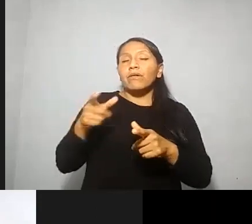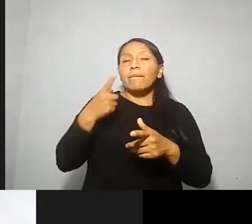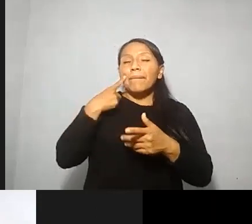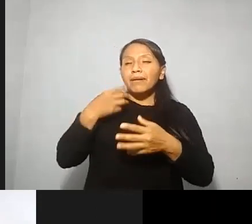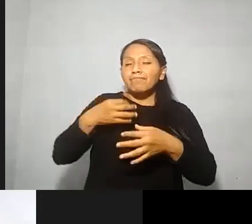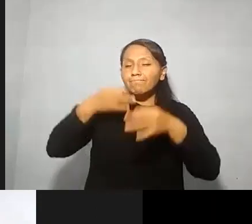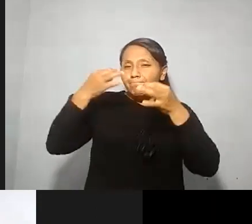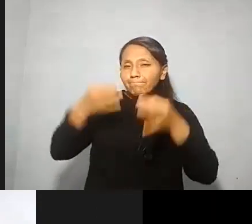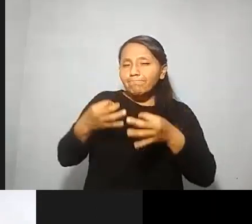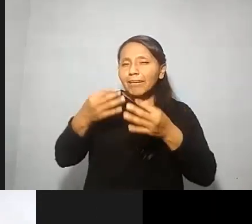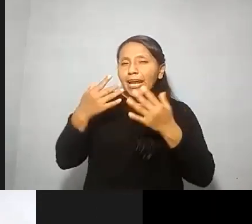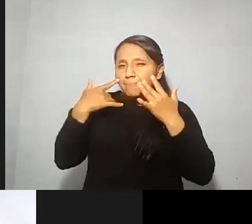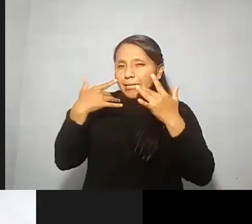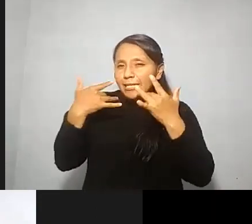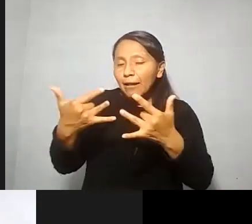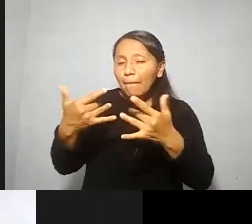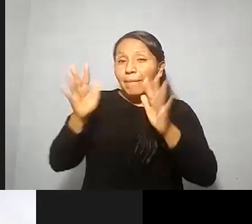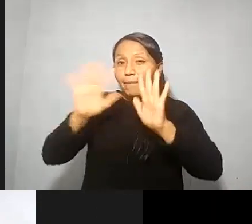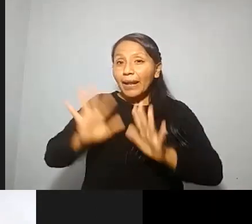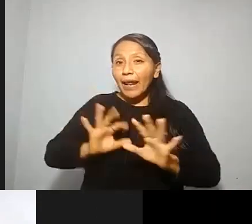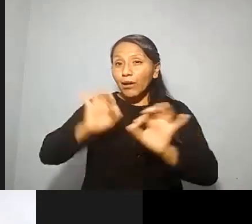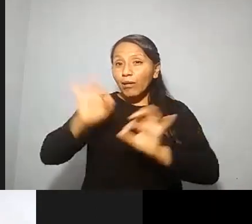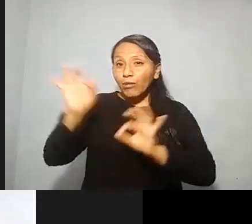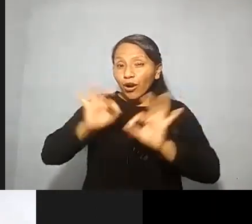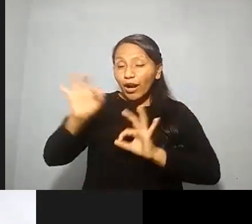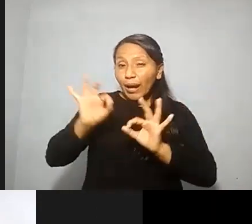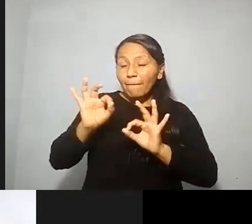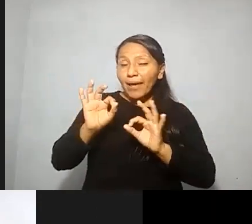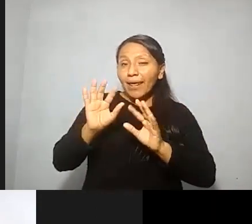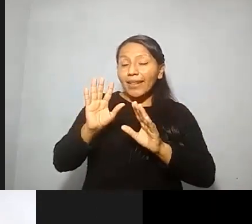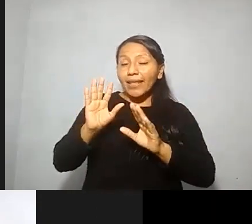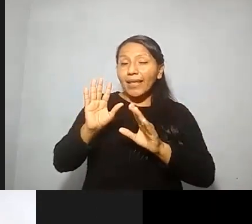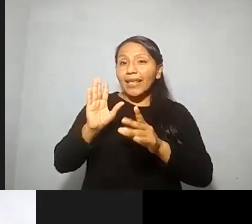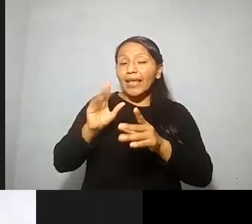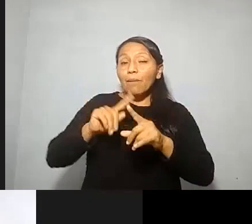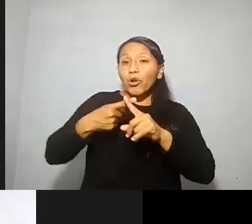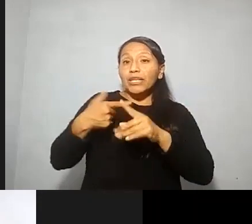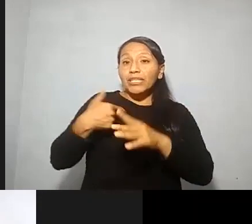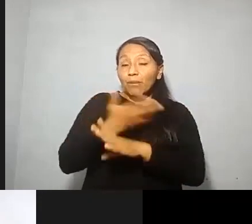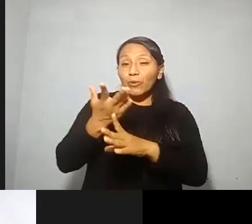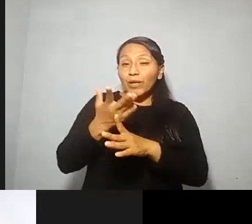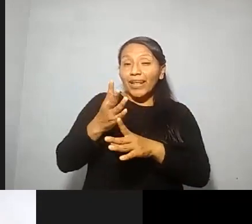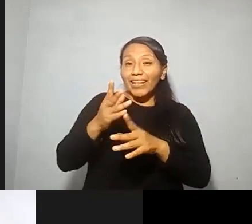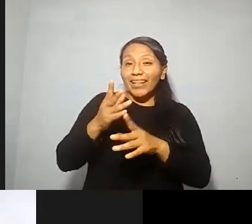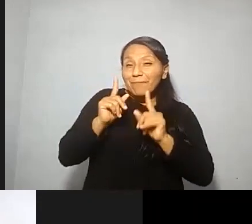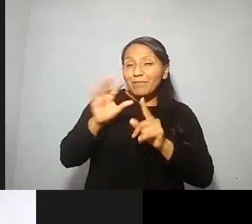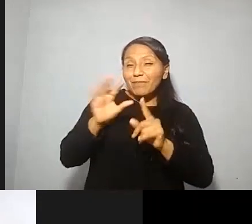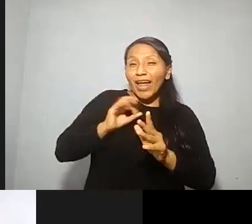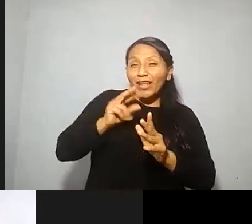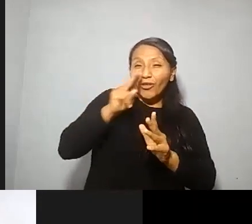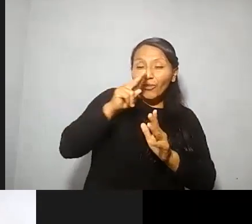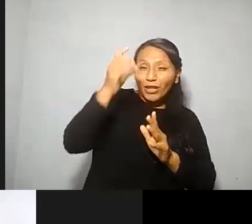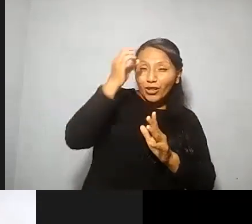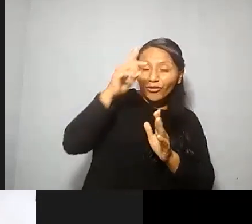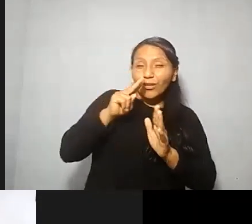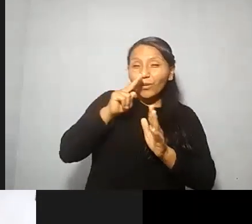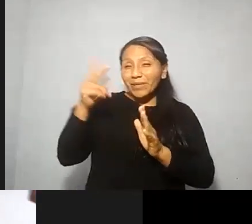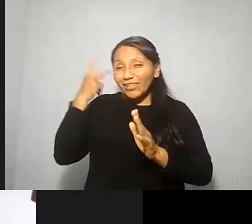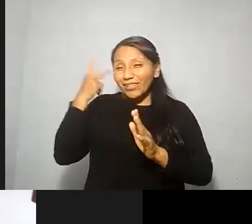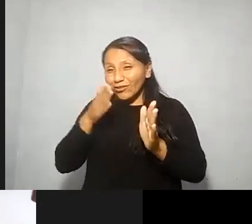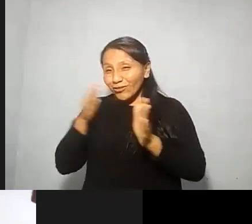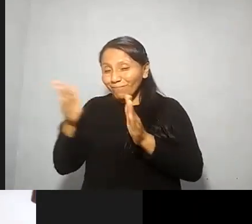estos estudios, para elaborar este programa de políticas públicas del que les comento,